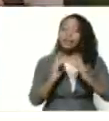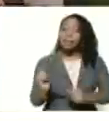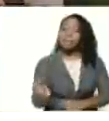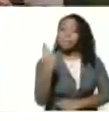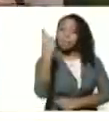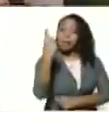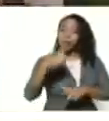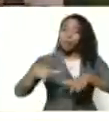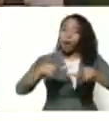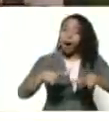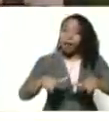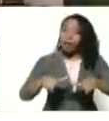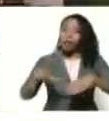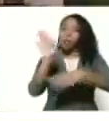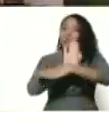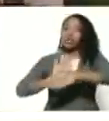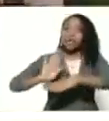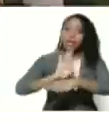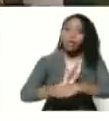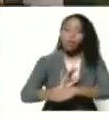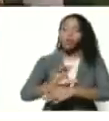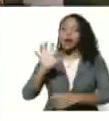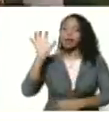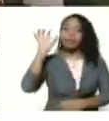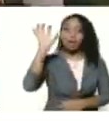lugar, protegido por el Estado.